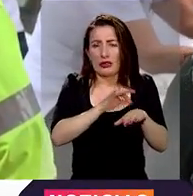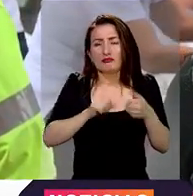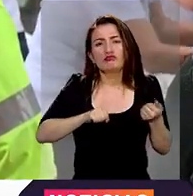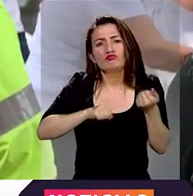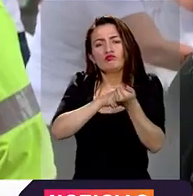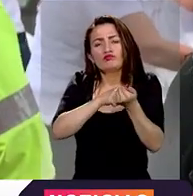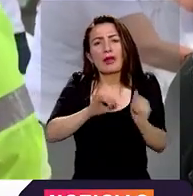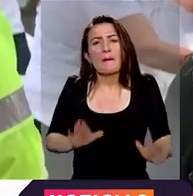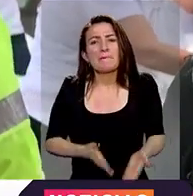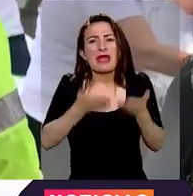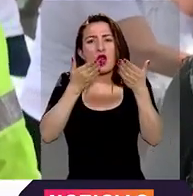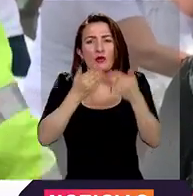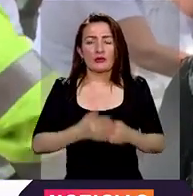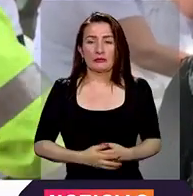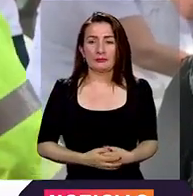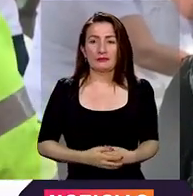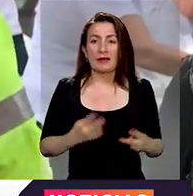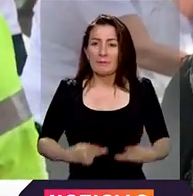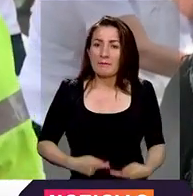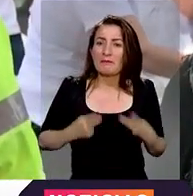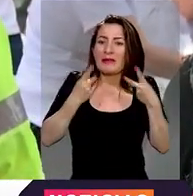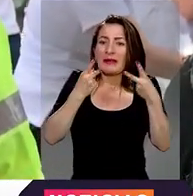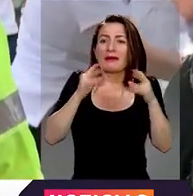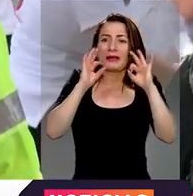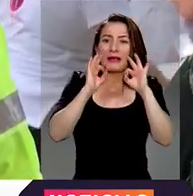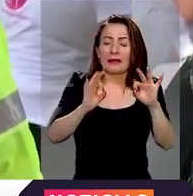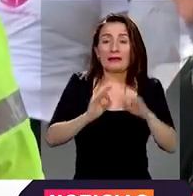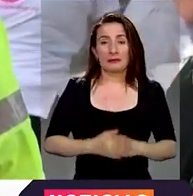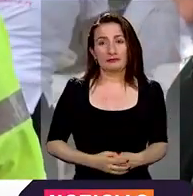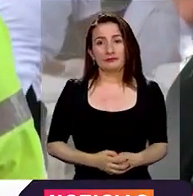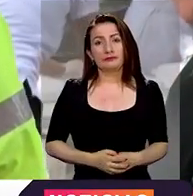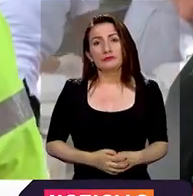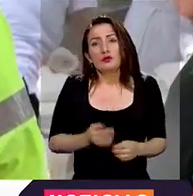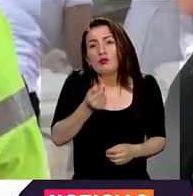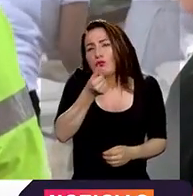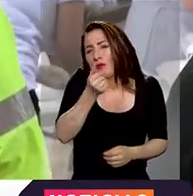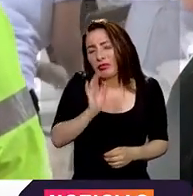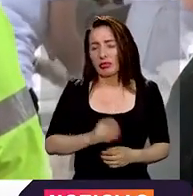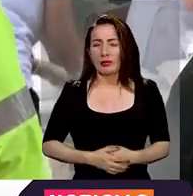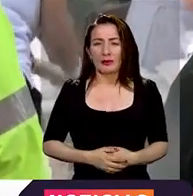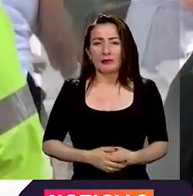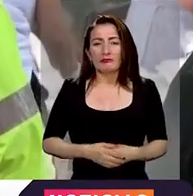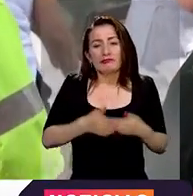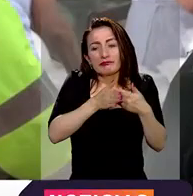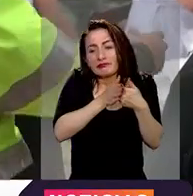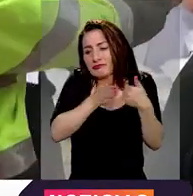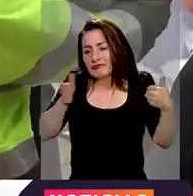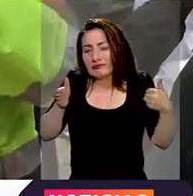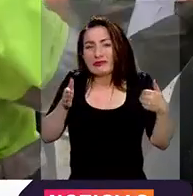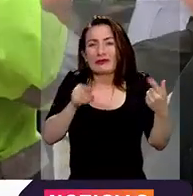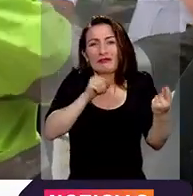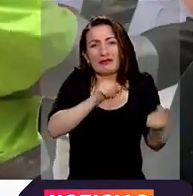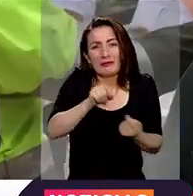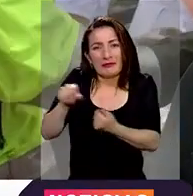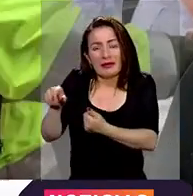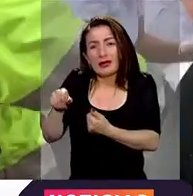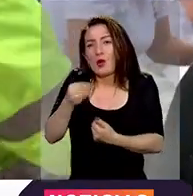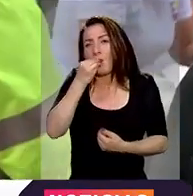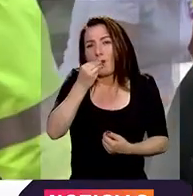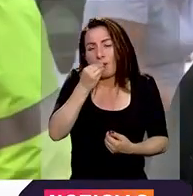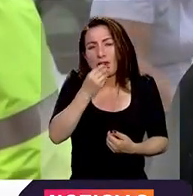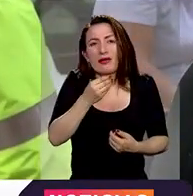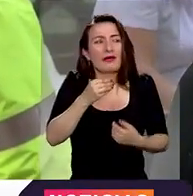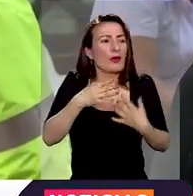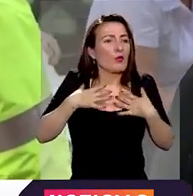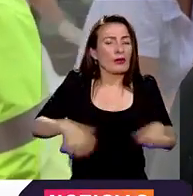una mejor vida, una mejor calidad de vida, aunque sea por un momento. Tratamos de que todo llegara a cualquier